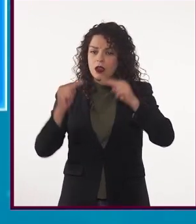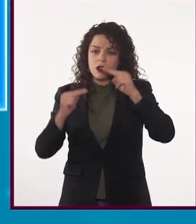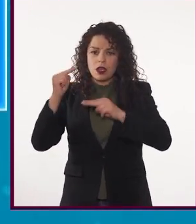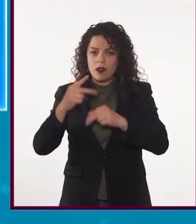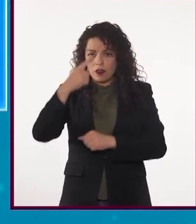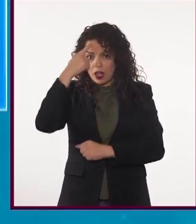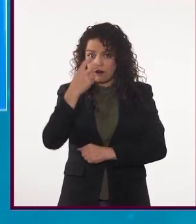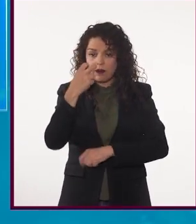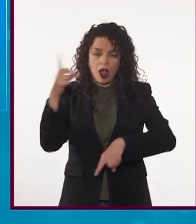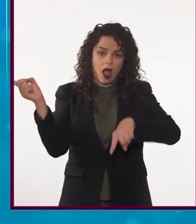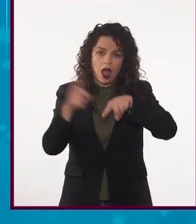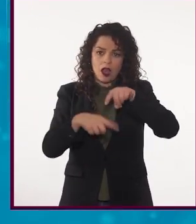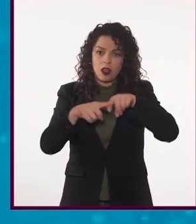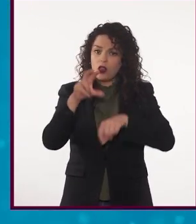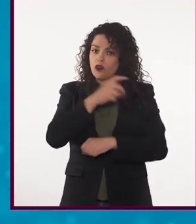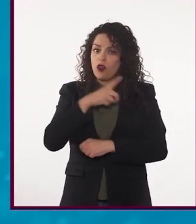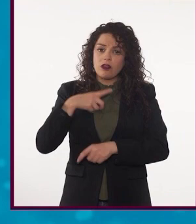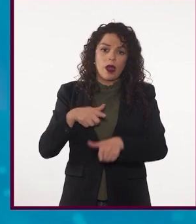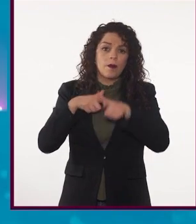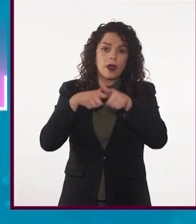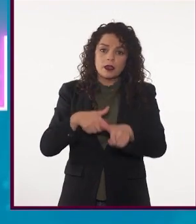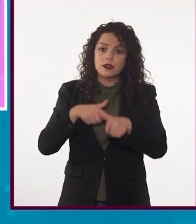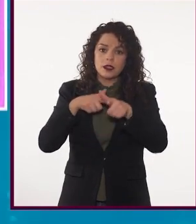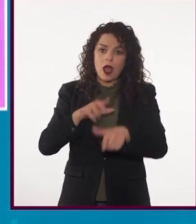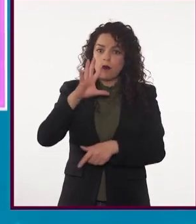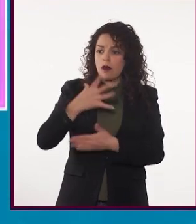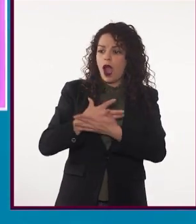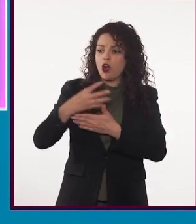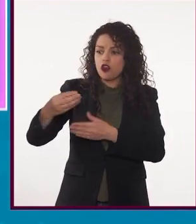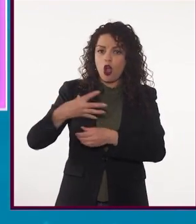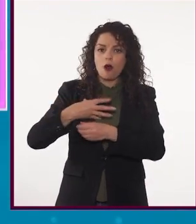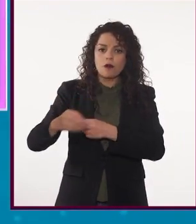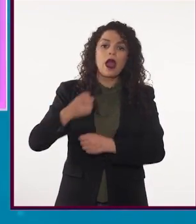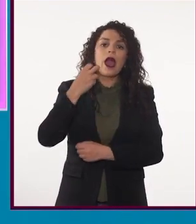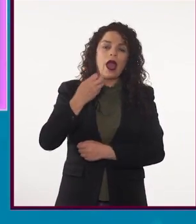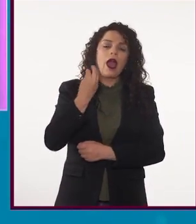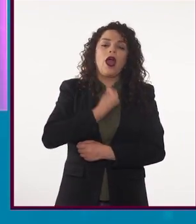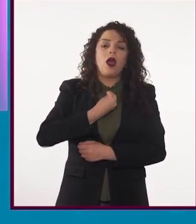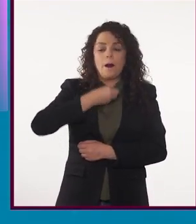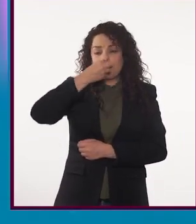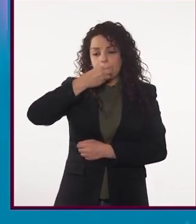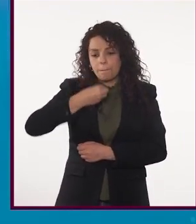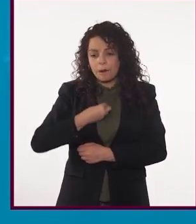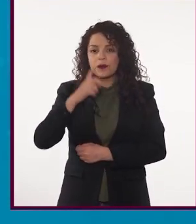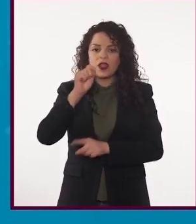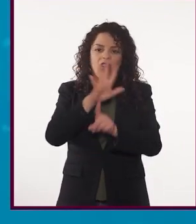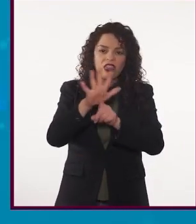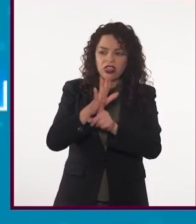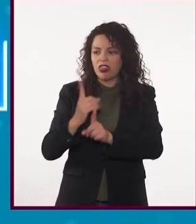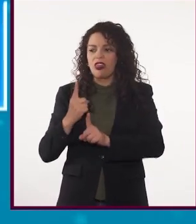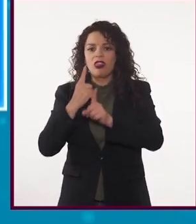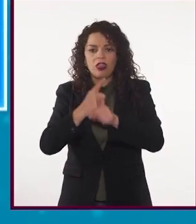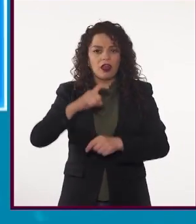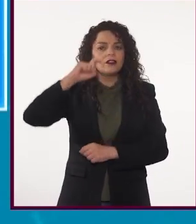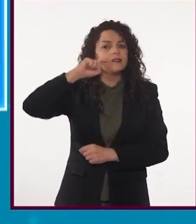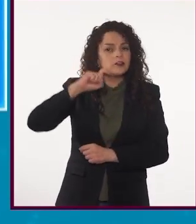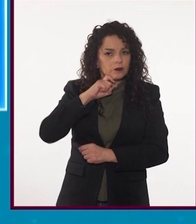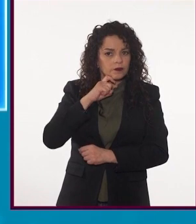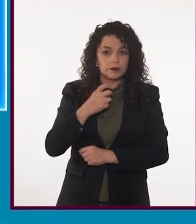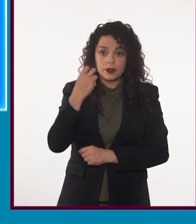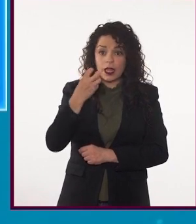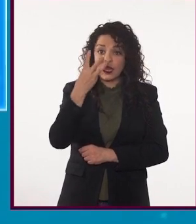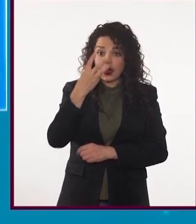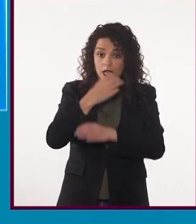para romper con los patrones de comportamiento que provocan o toleran casos de acoso y hostigamiento sexual. Estas